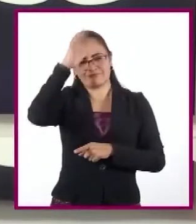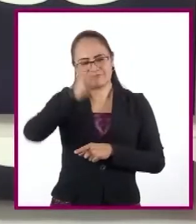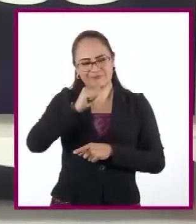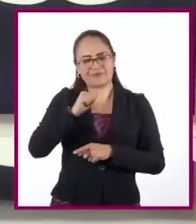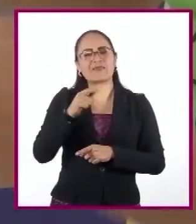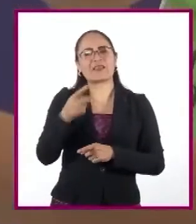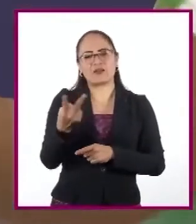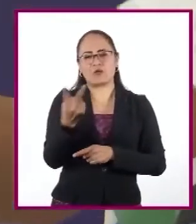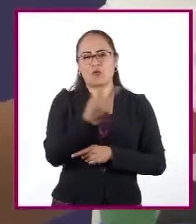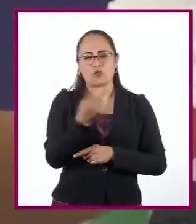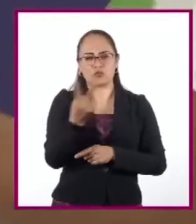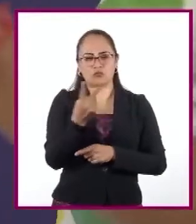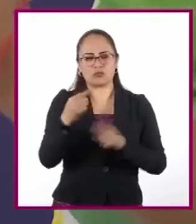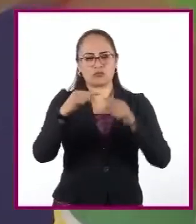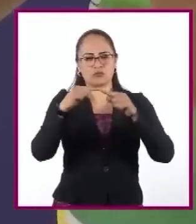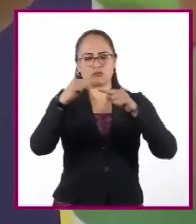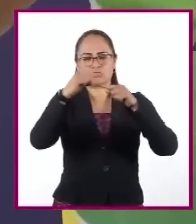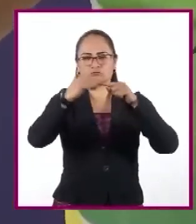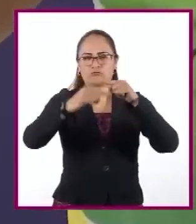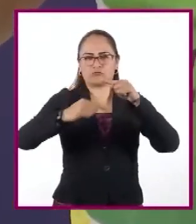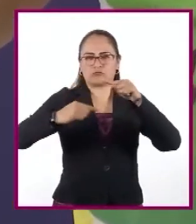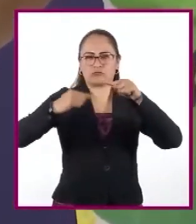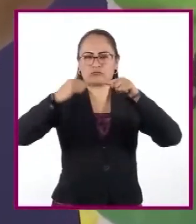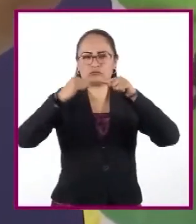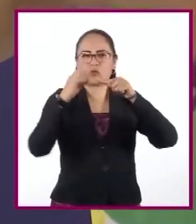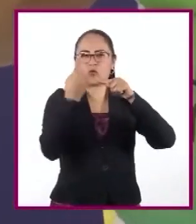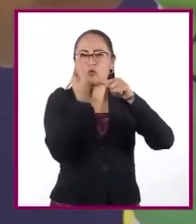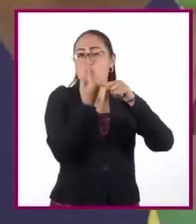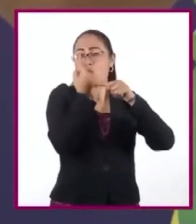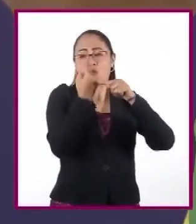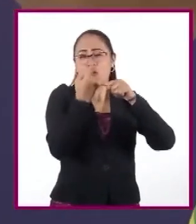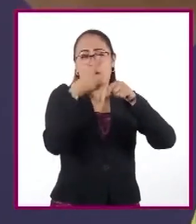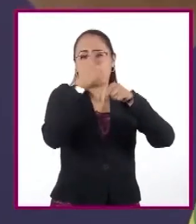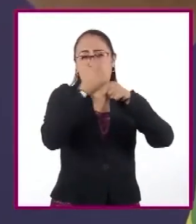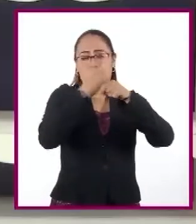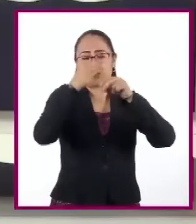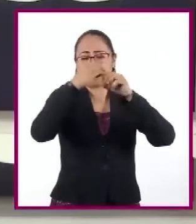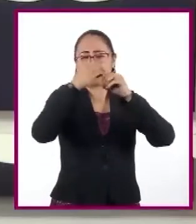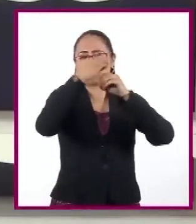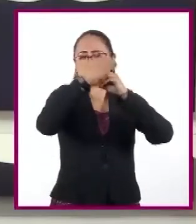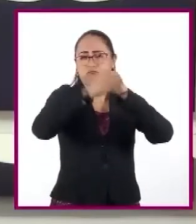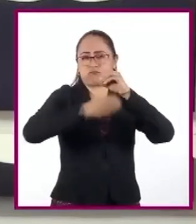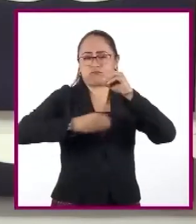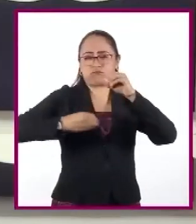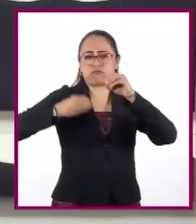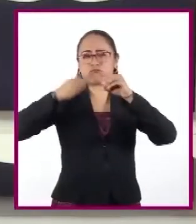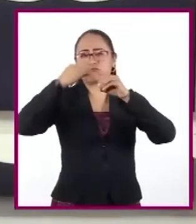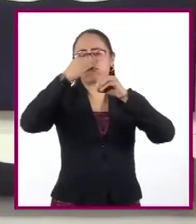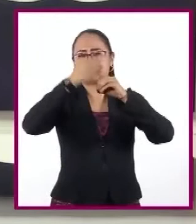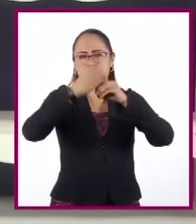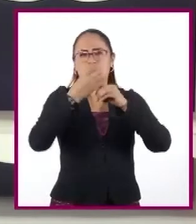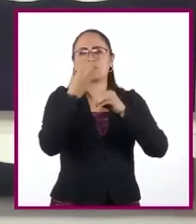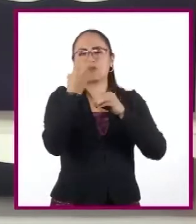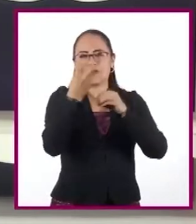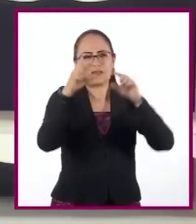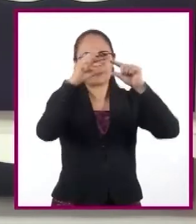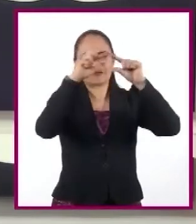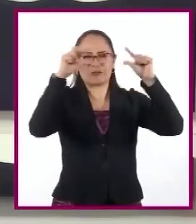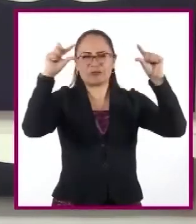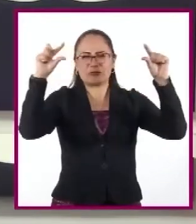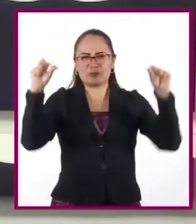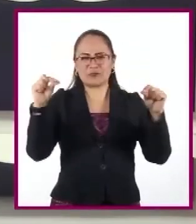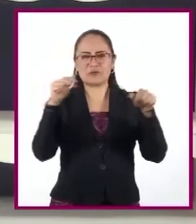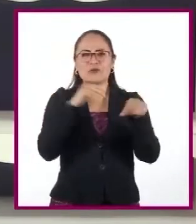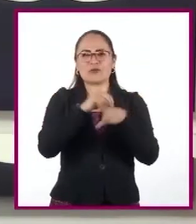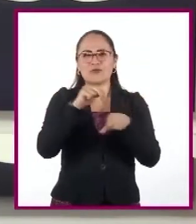distribuidos solamente en una órbita. Esta es la razón por la que se encuentran ubicados en el periodo